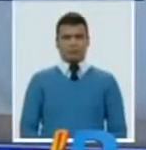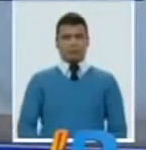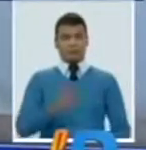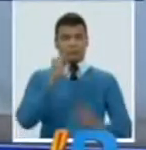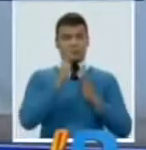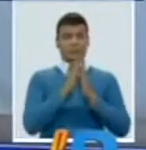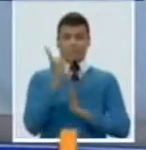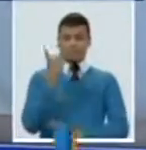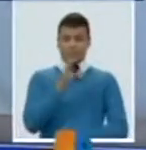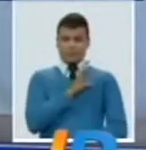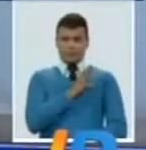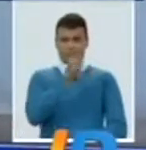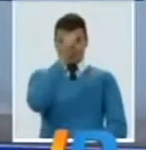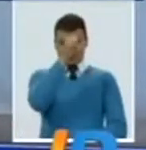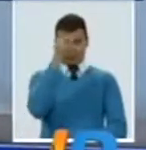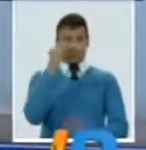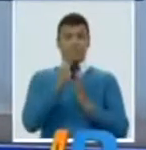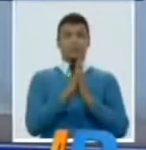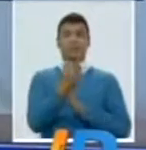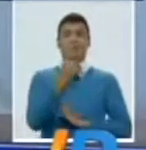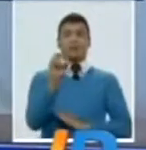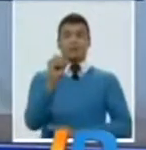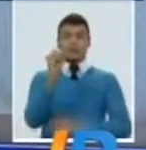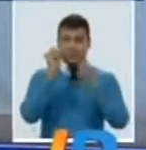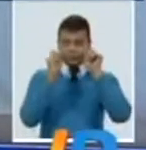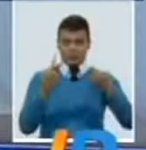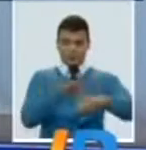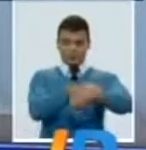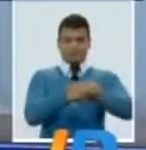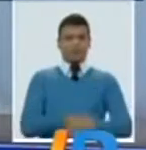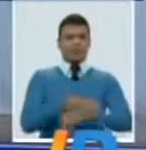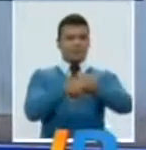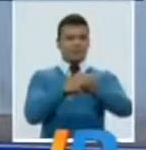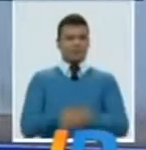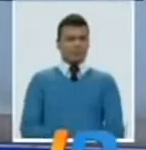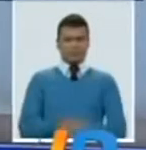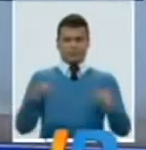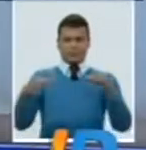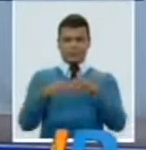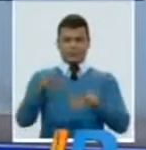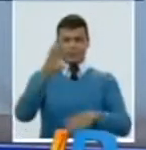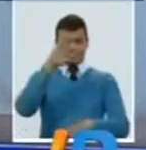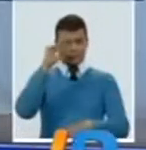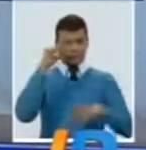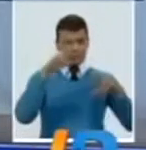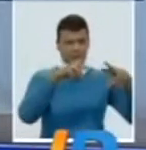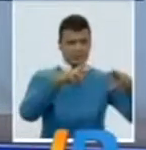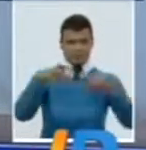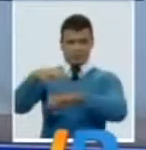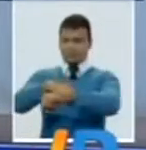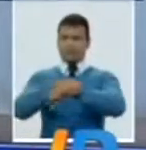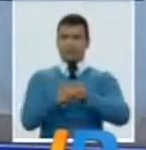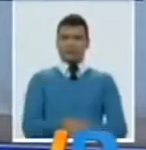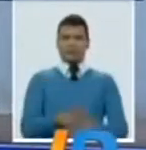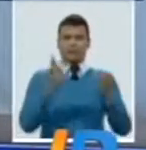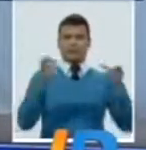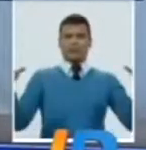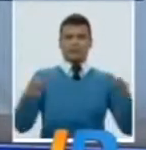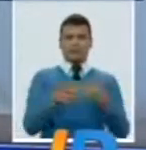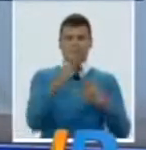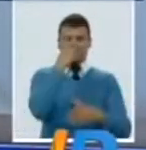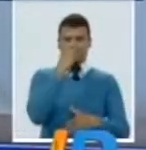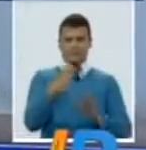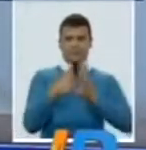Este fin de semana, más de 20 personas fueron capturadas en operativos realizados por las autoridades. Los detenidos, al parecer, son miembros de